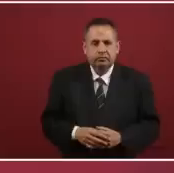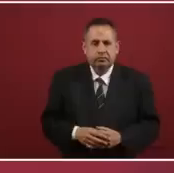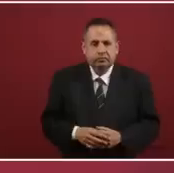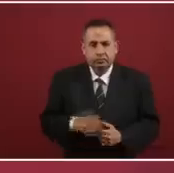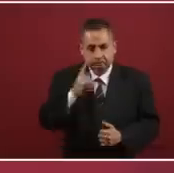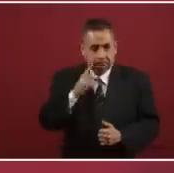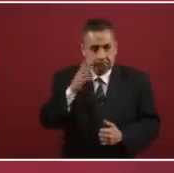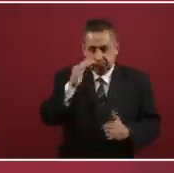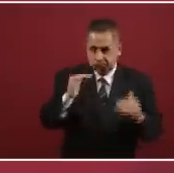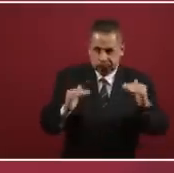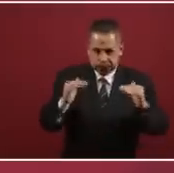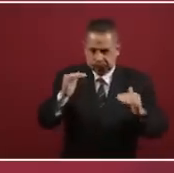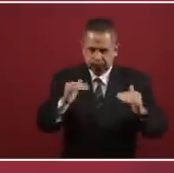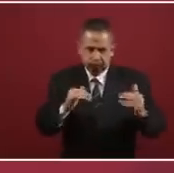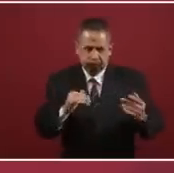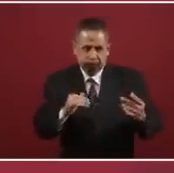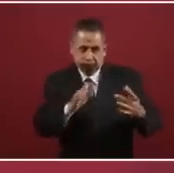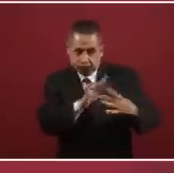equilibrios.